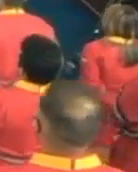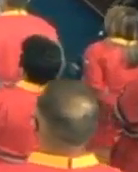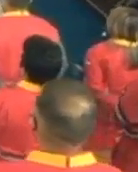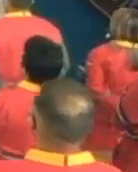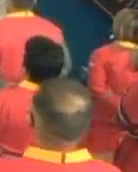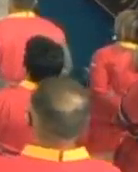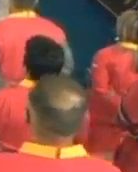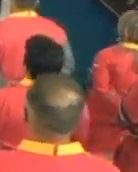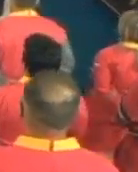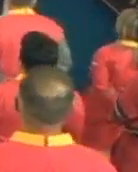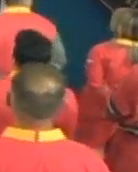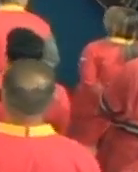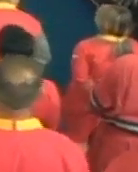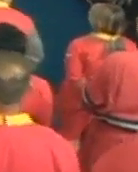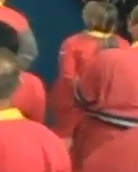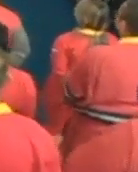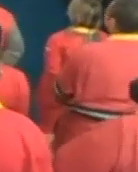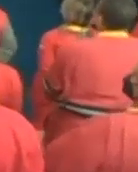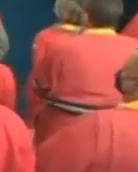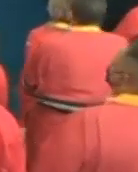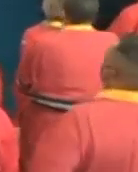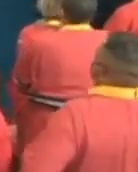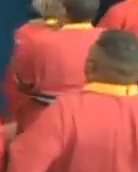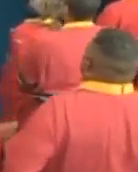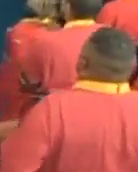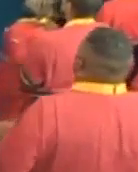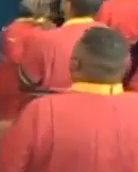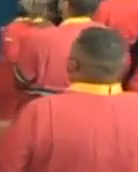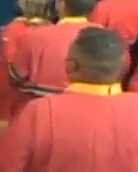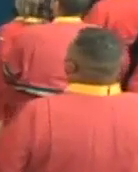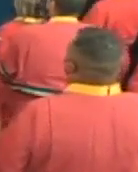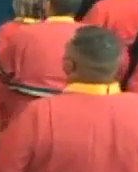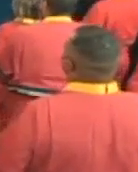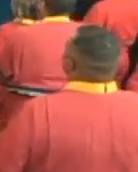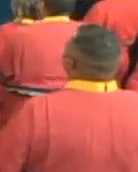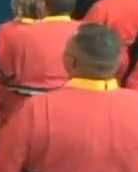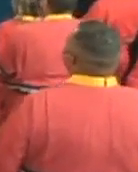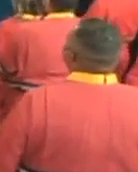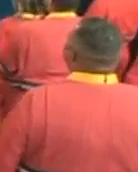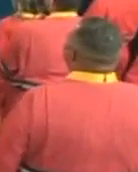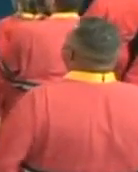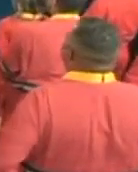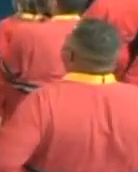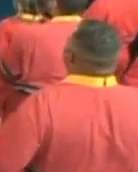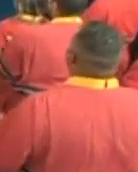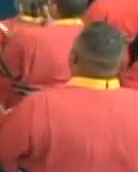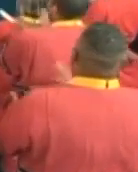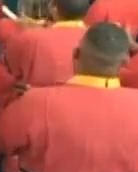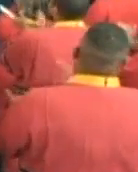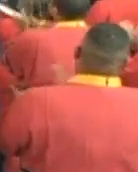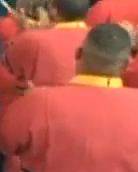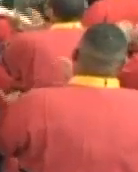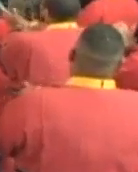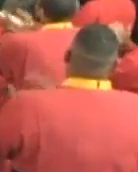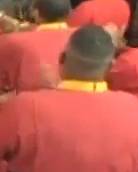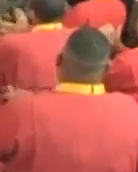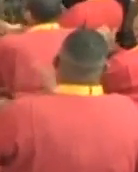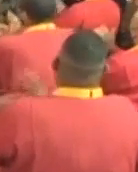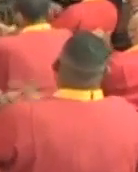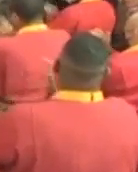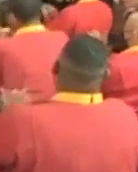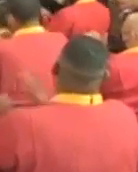con el pueblo de Venezuela. Fue una cronología importante la que ha hecho el presidente de la República, Nicolás Maduro, y lo ha dicho para finalizar su